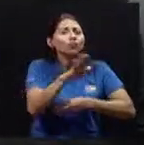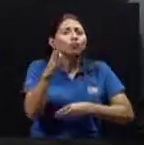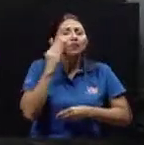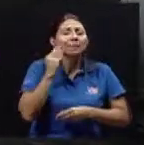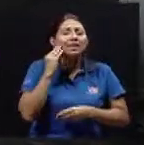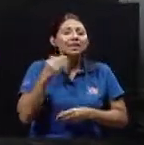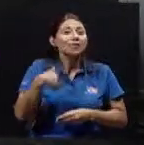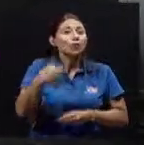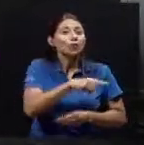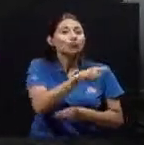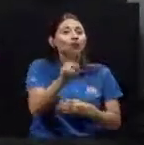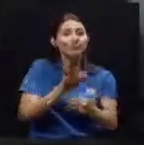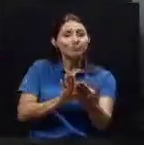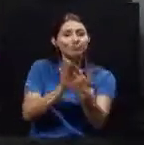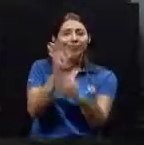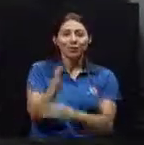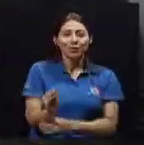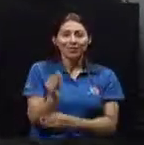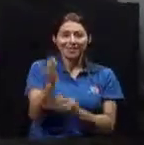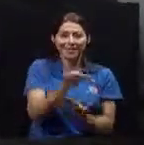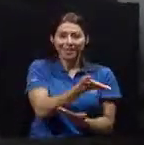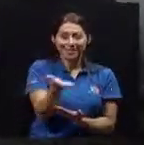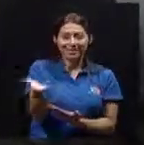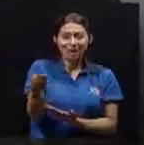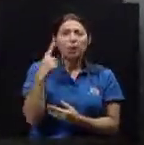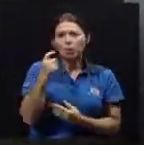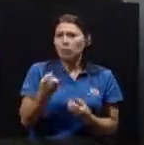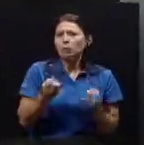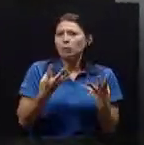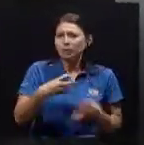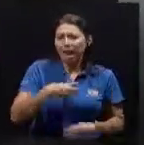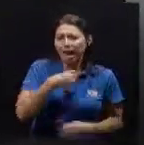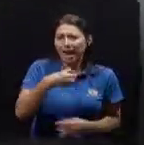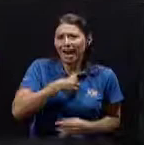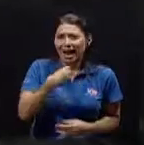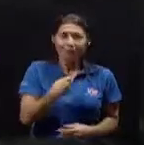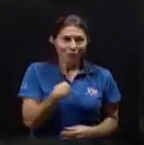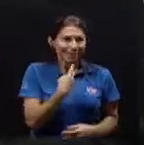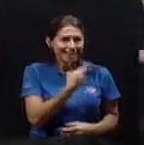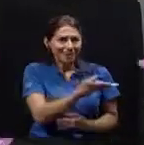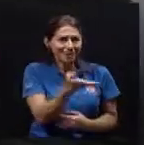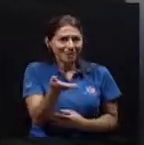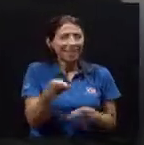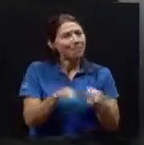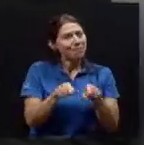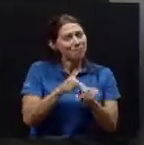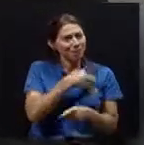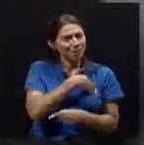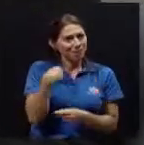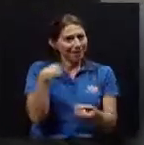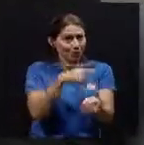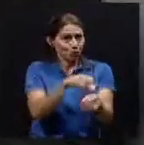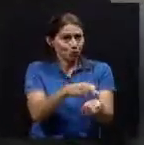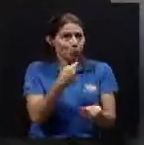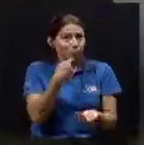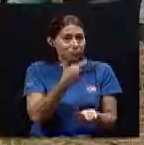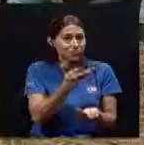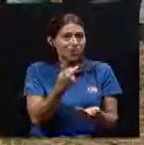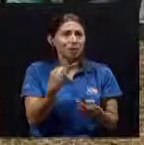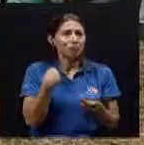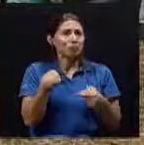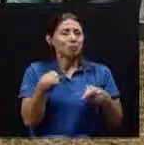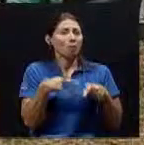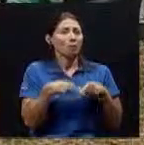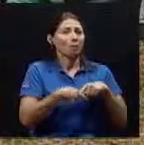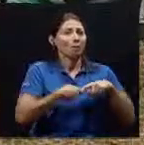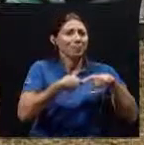con las y los adolescentes, porque hay mucha queja. Yo les hacía la observación y me gustaría que también don Marco intervenga, y yo le interrumpí, doña